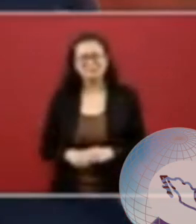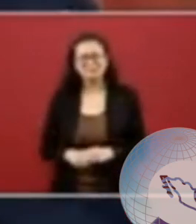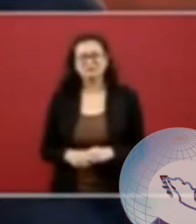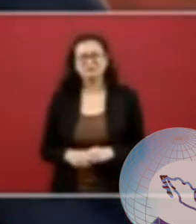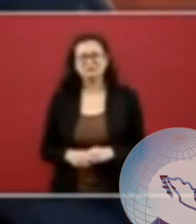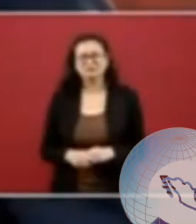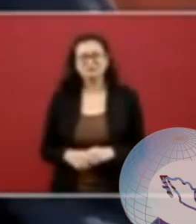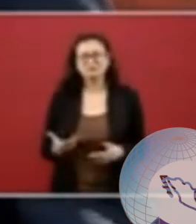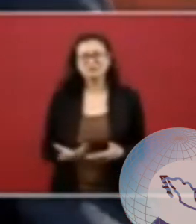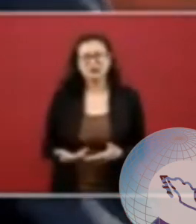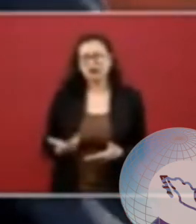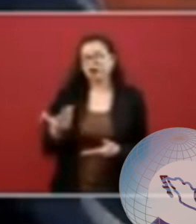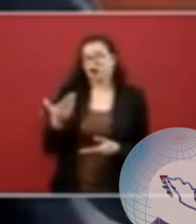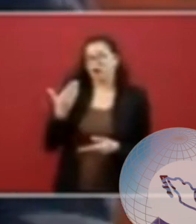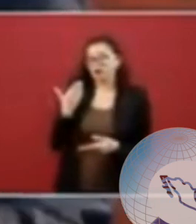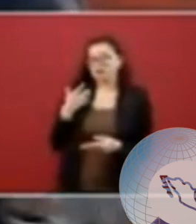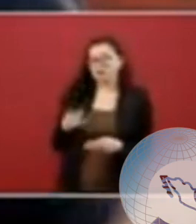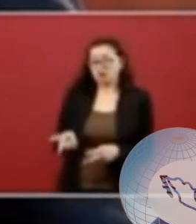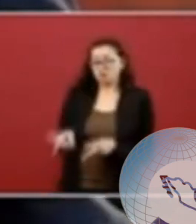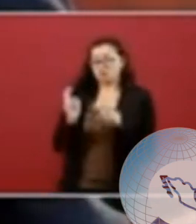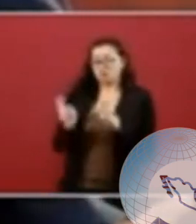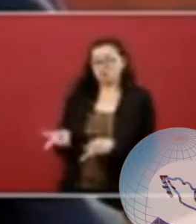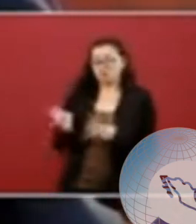Si se robaban